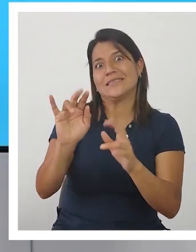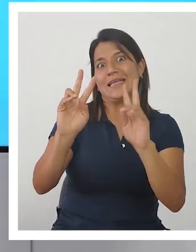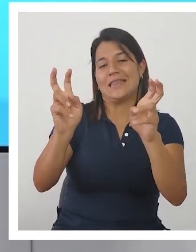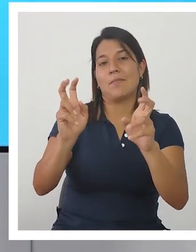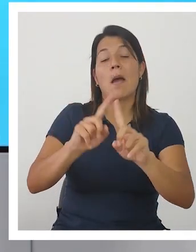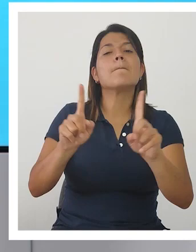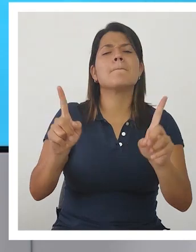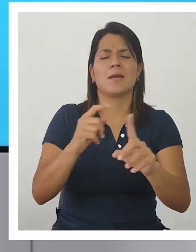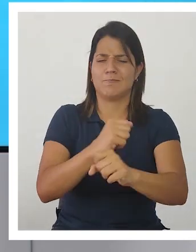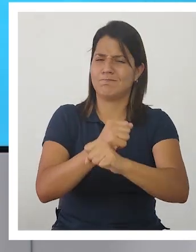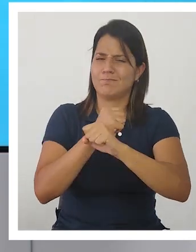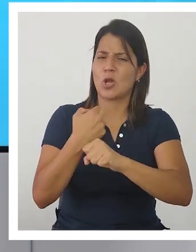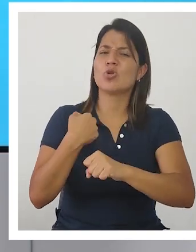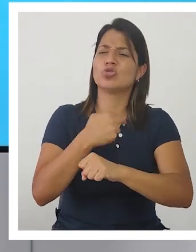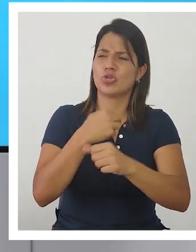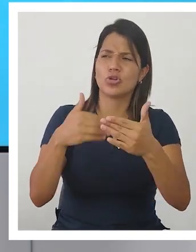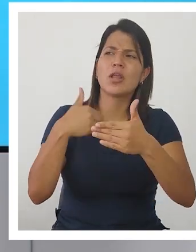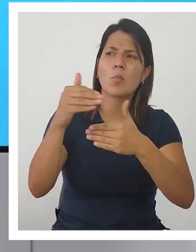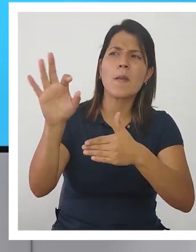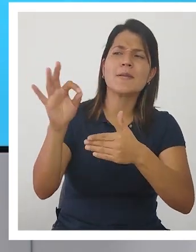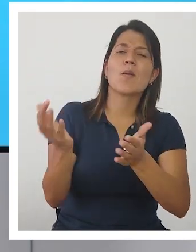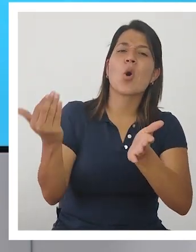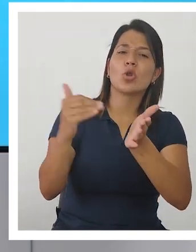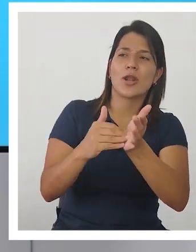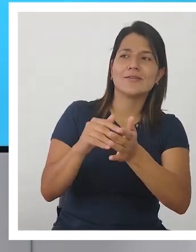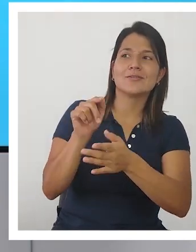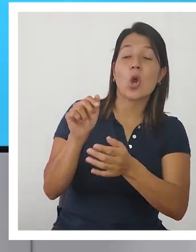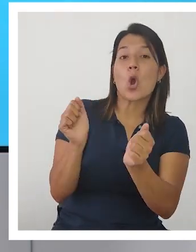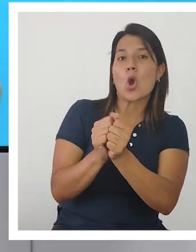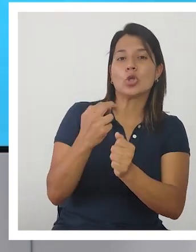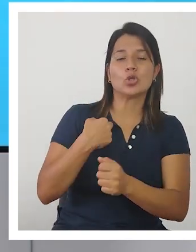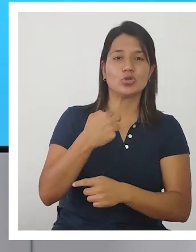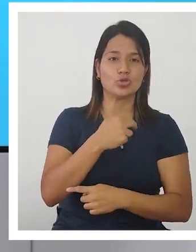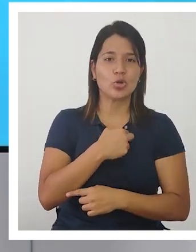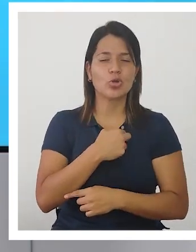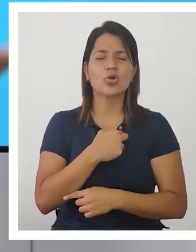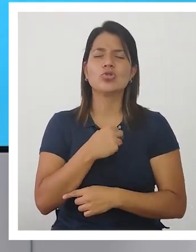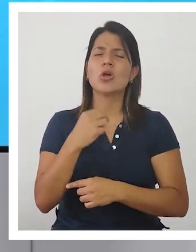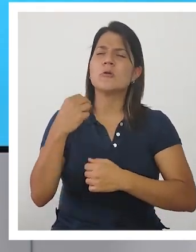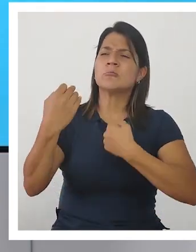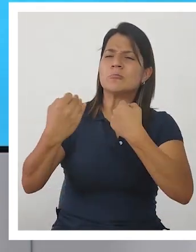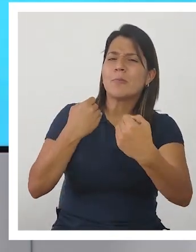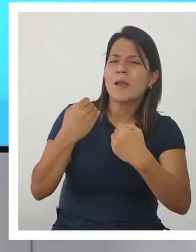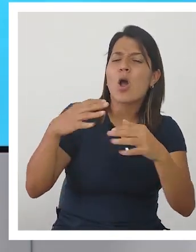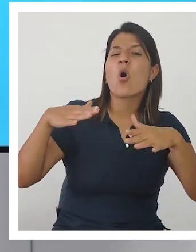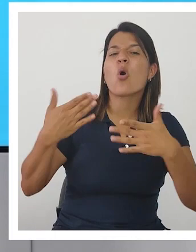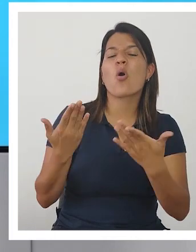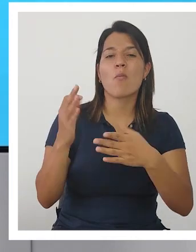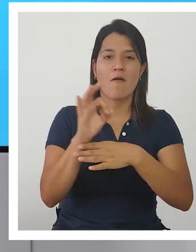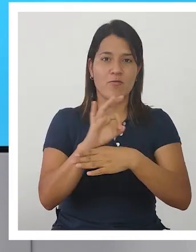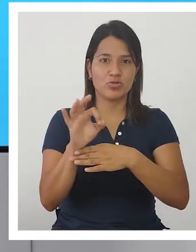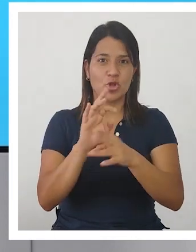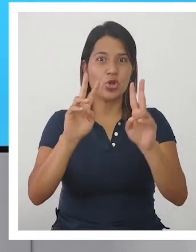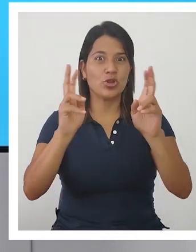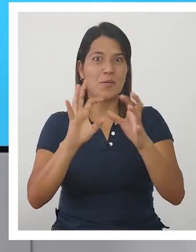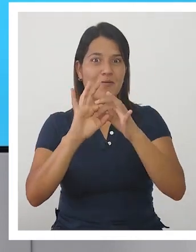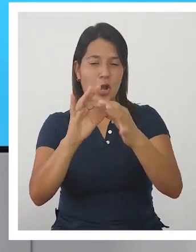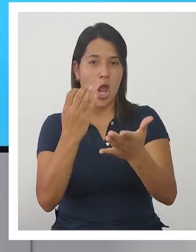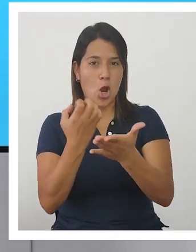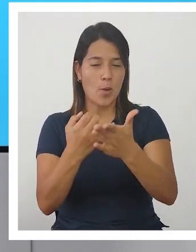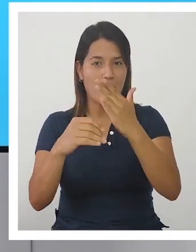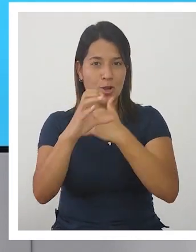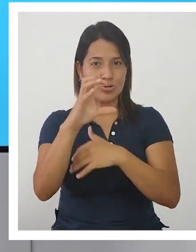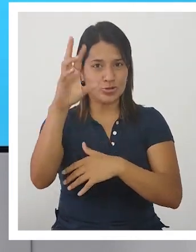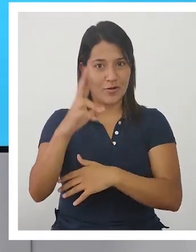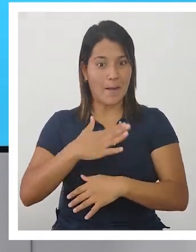seguro que vamos a seguir teniendo a Jorge Benavides con nosotros, ilustrándonos sobre cómo funcionan los temas de la economía costarricense. Soy